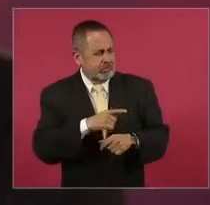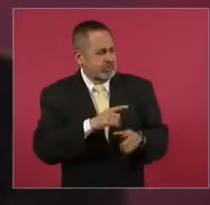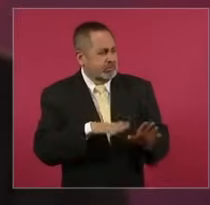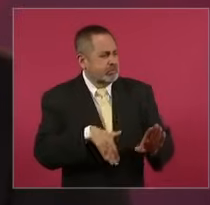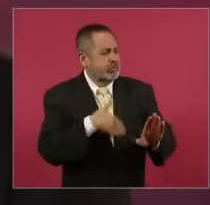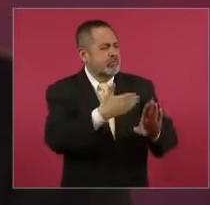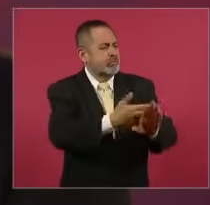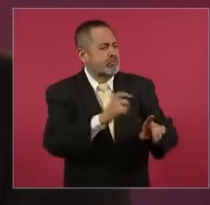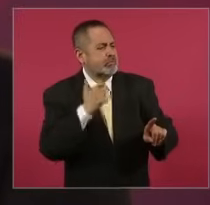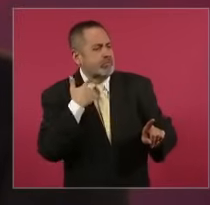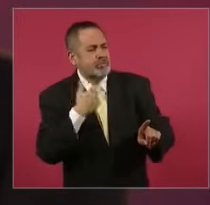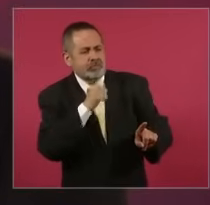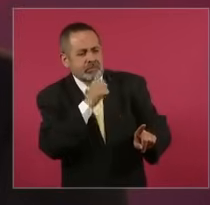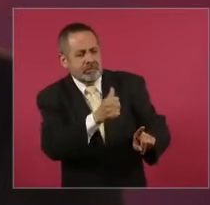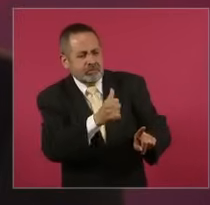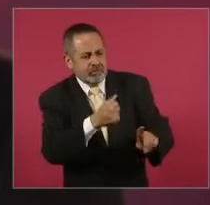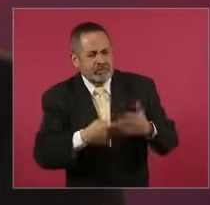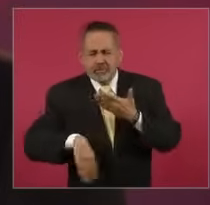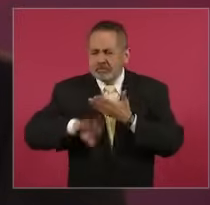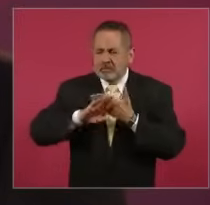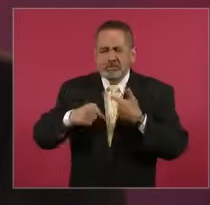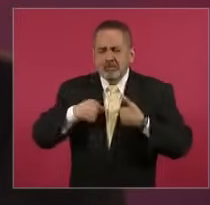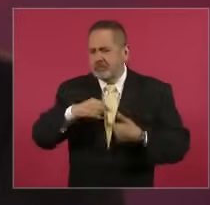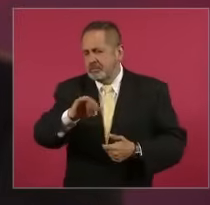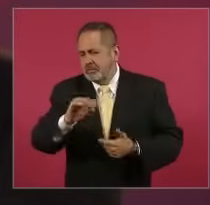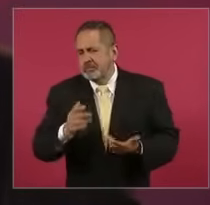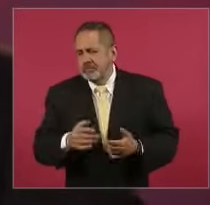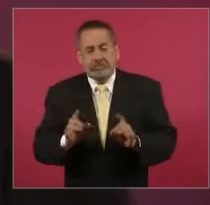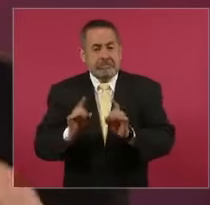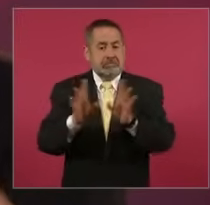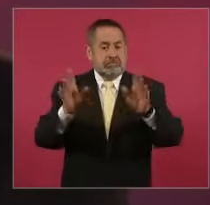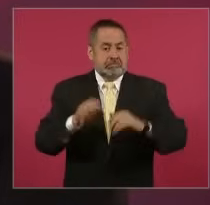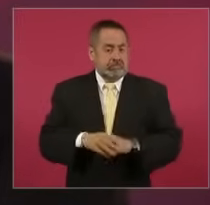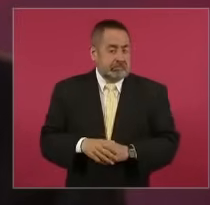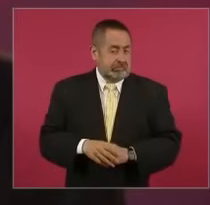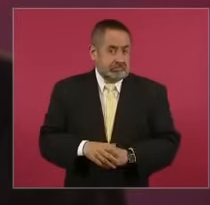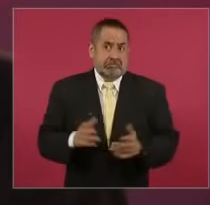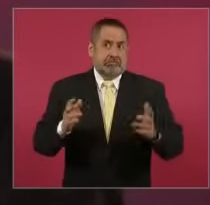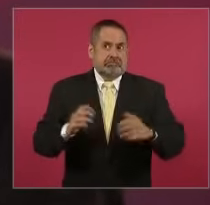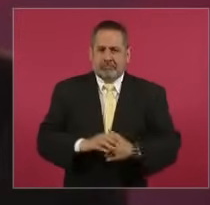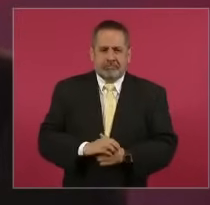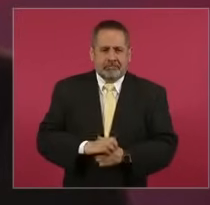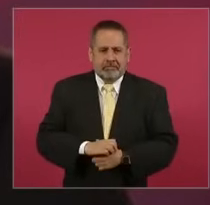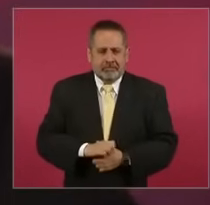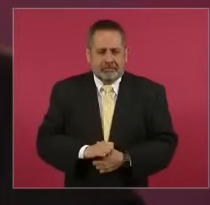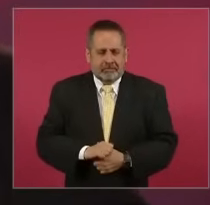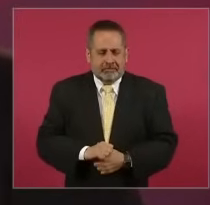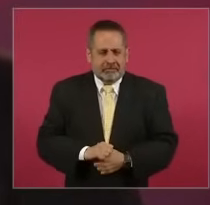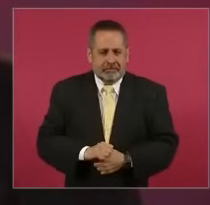De repente les salió, ¿no?,